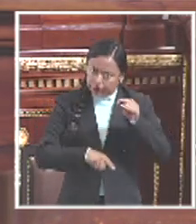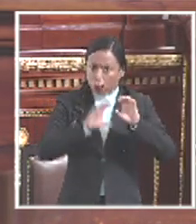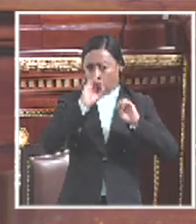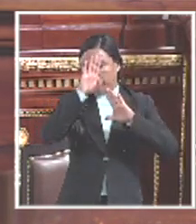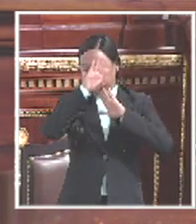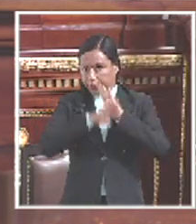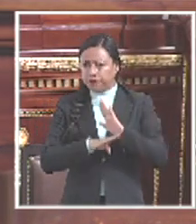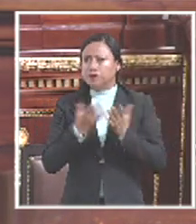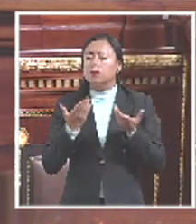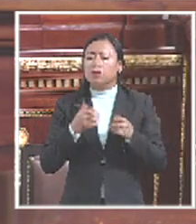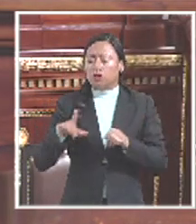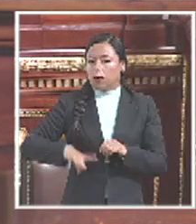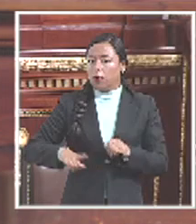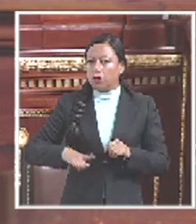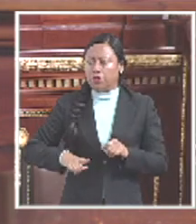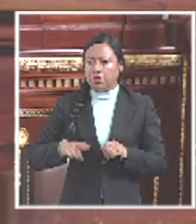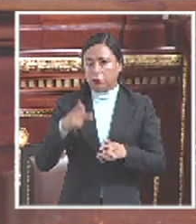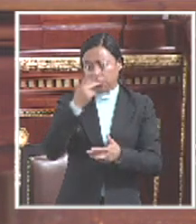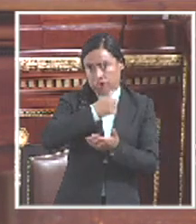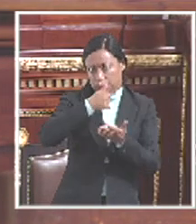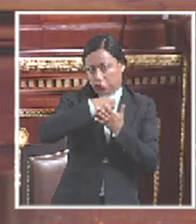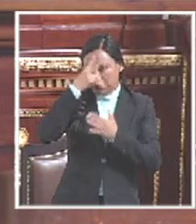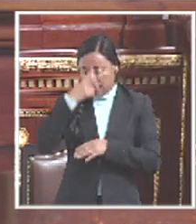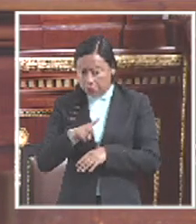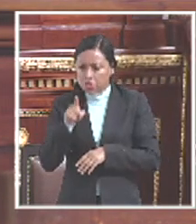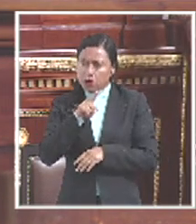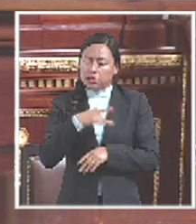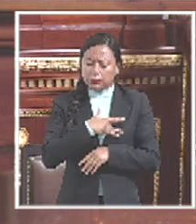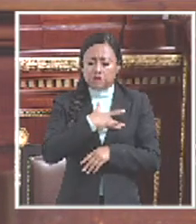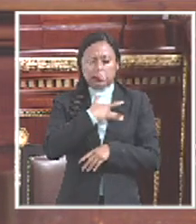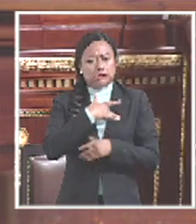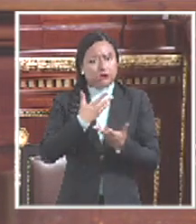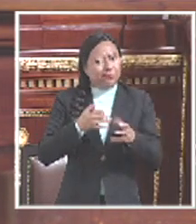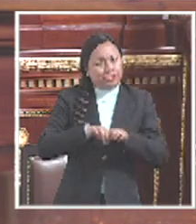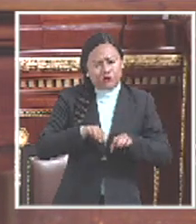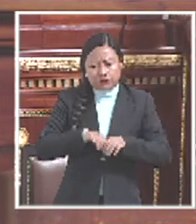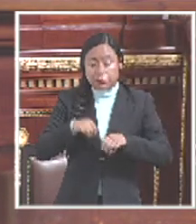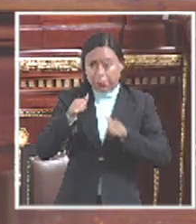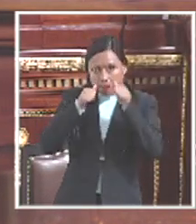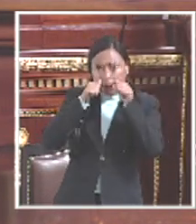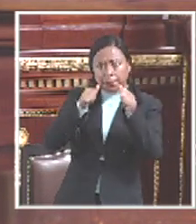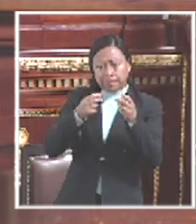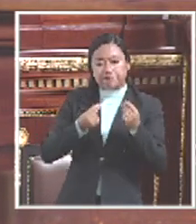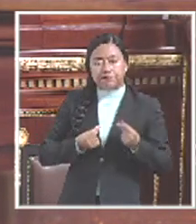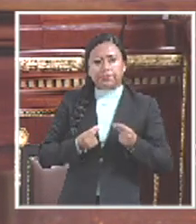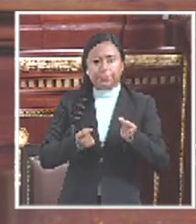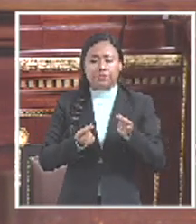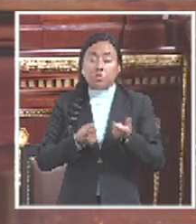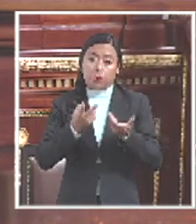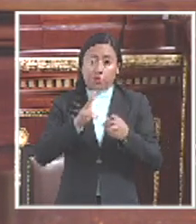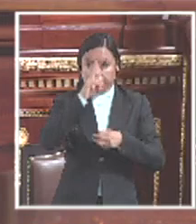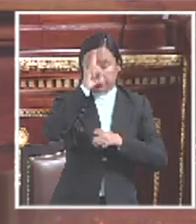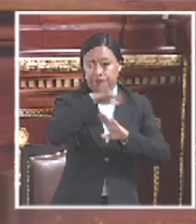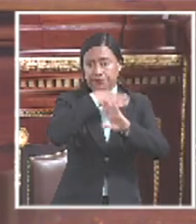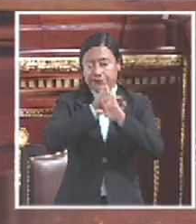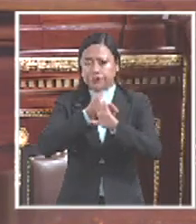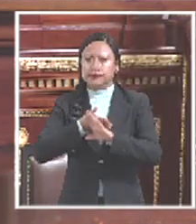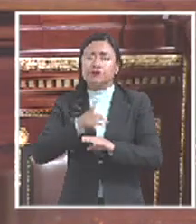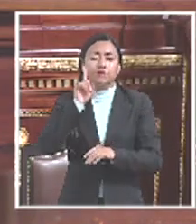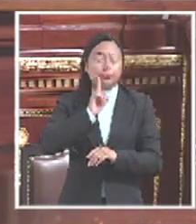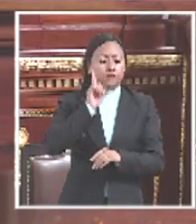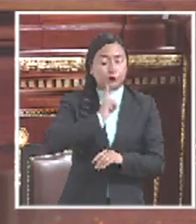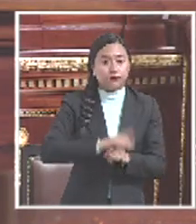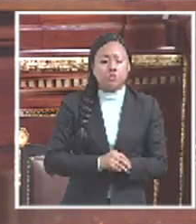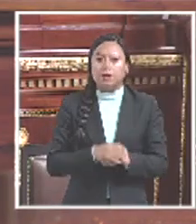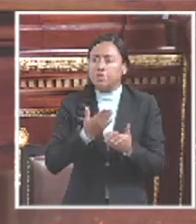capitalino ha sido sensible en la atención de la violencia contra las mujeres y ha instrumentado diversas acciones encaminadas